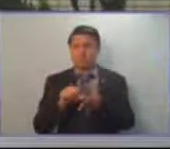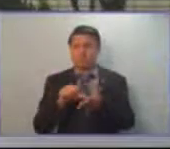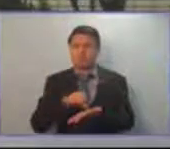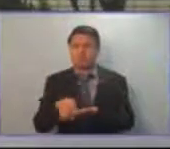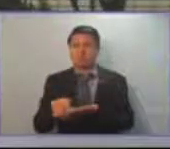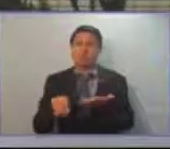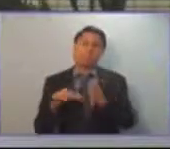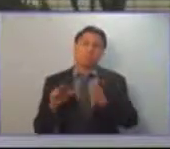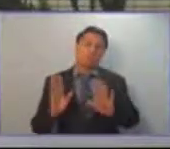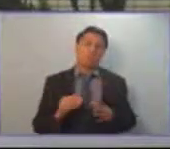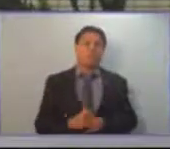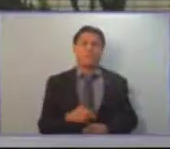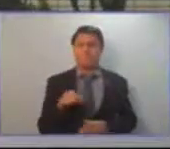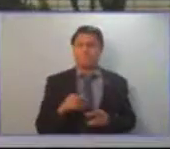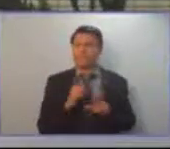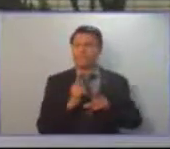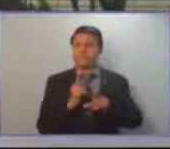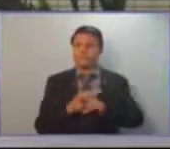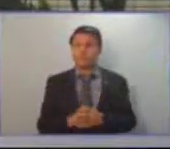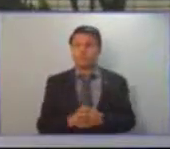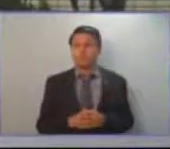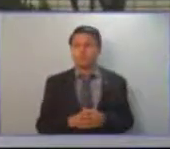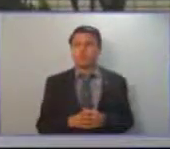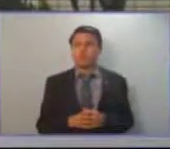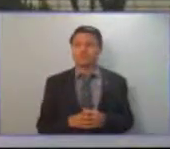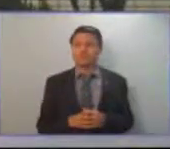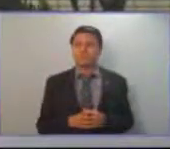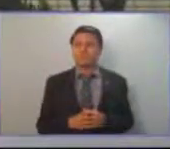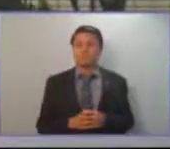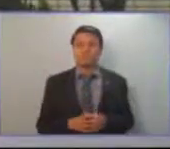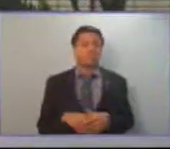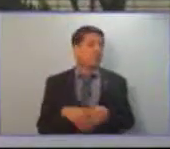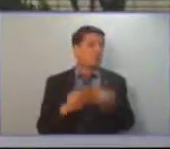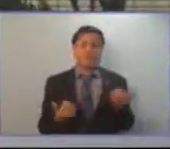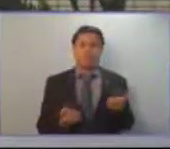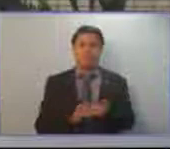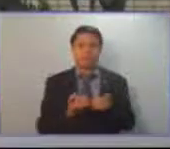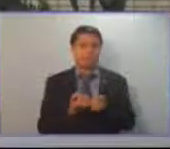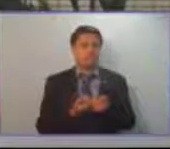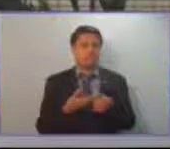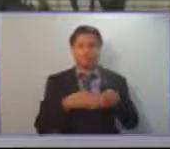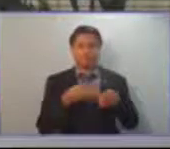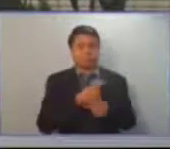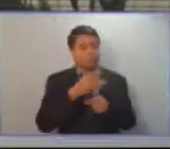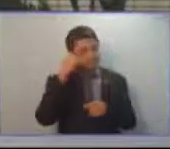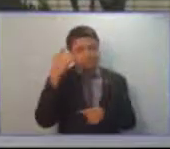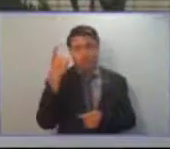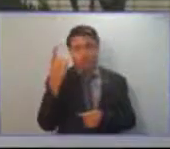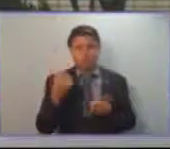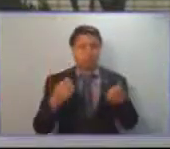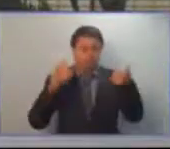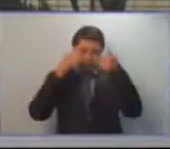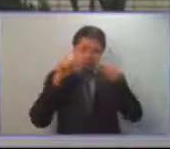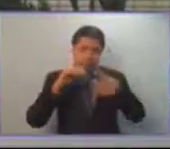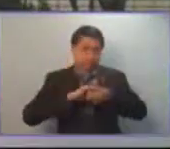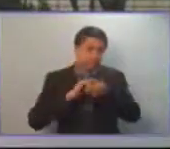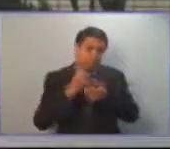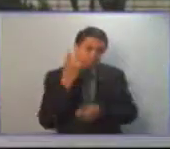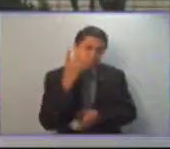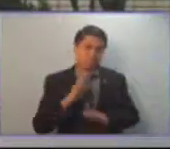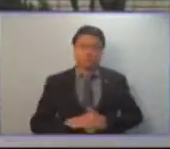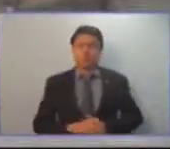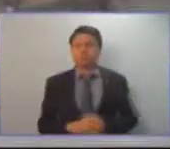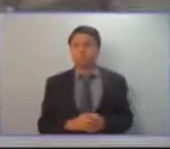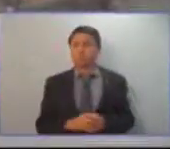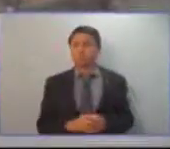municipal. Pero esta reforma, que tuvo el respaldo unánime de los partidos, fue